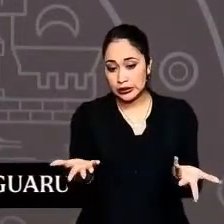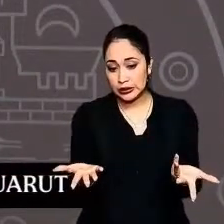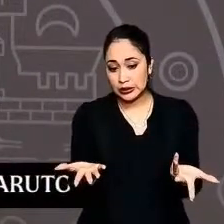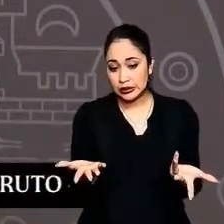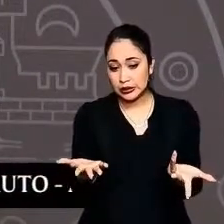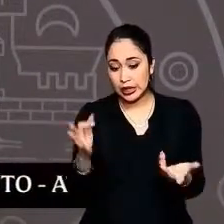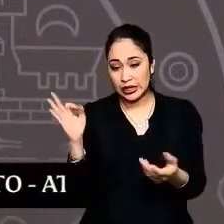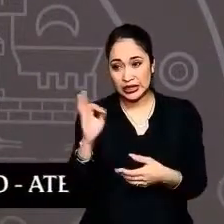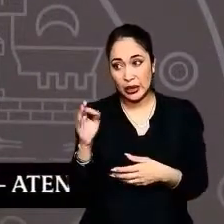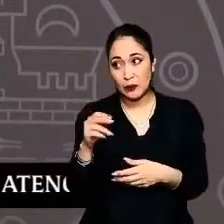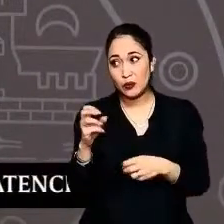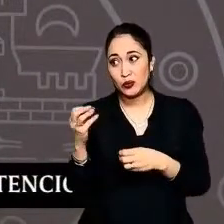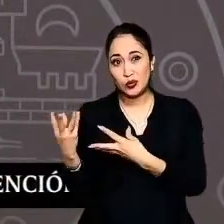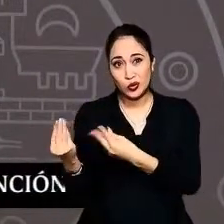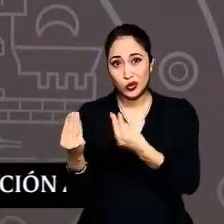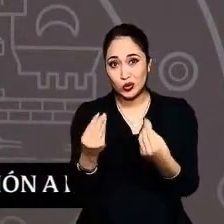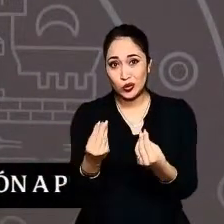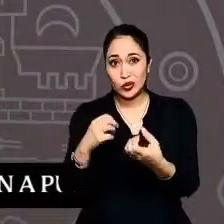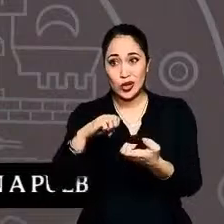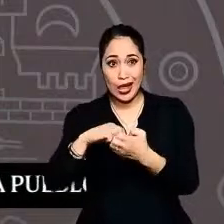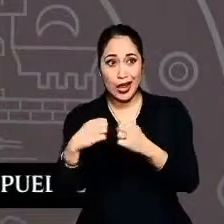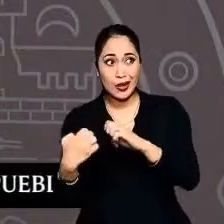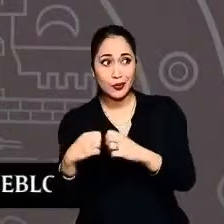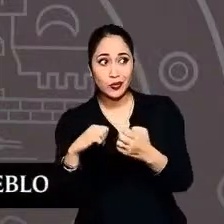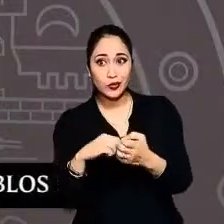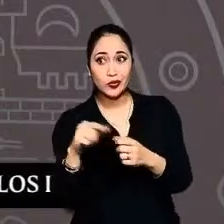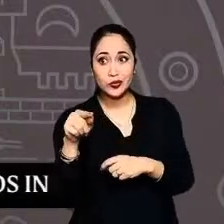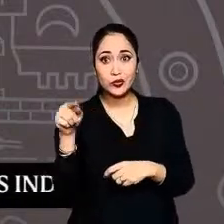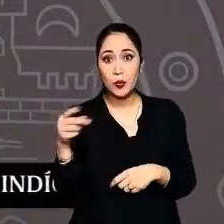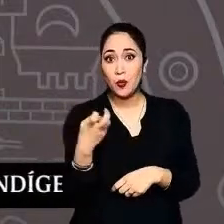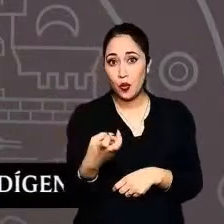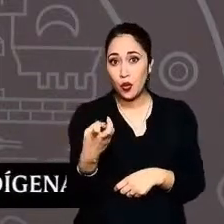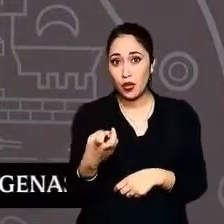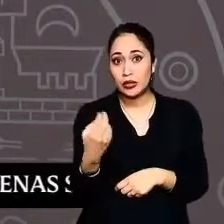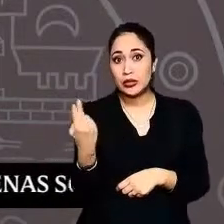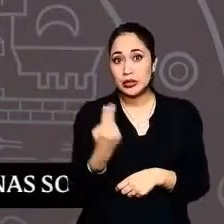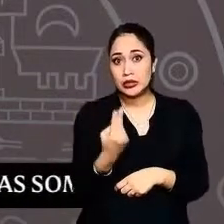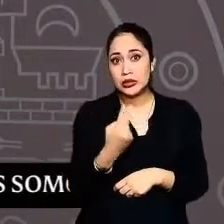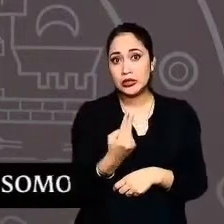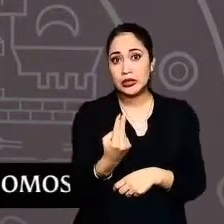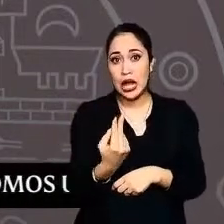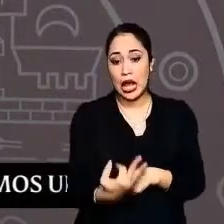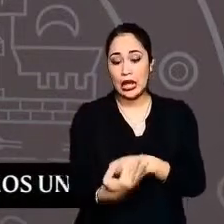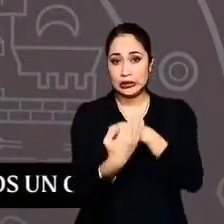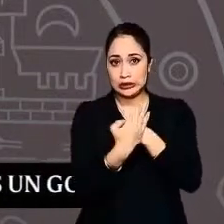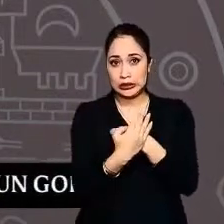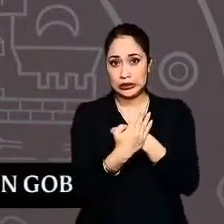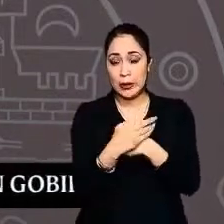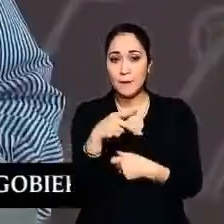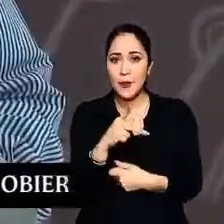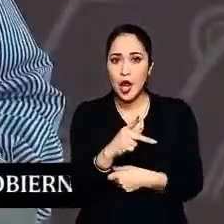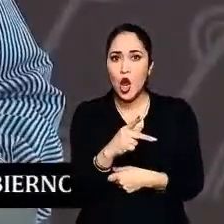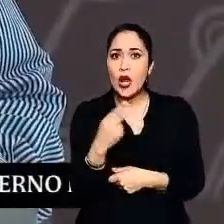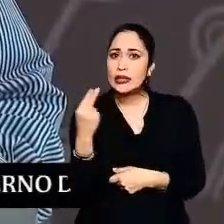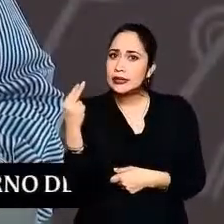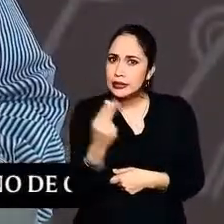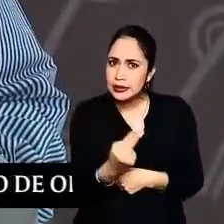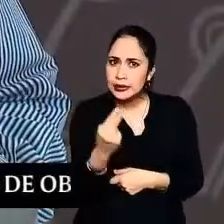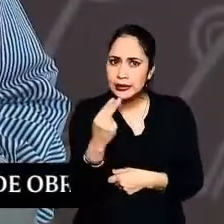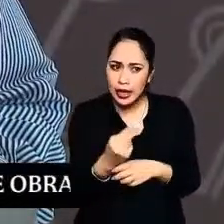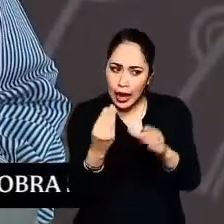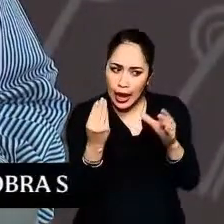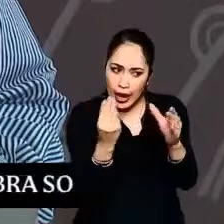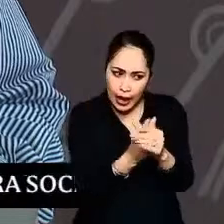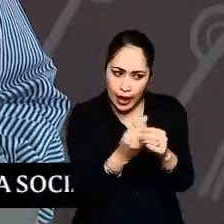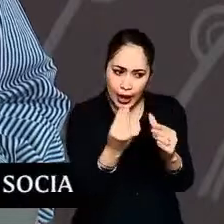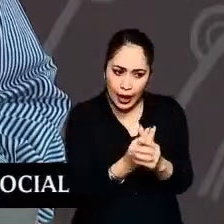una serie de enemistades. Entonces, al policía necesitamos capacitarlo